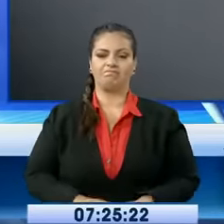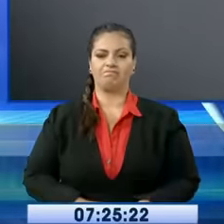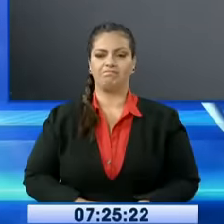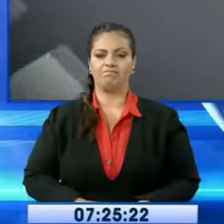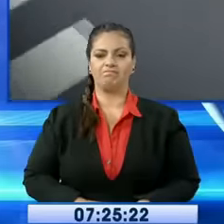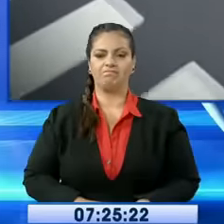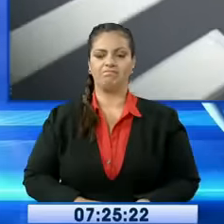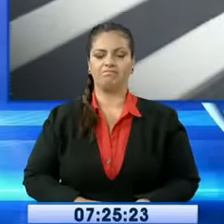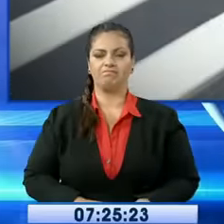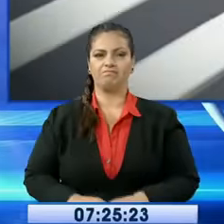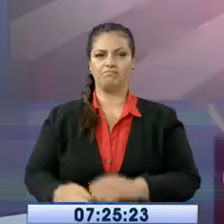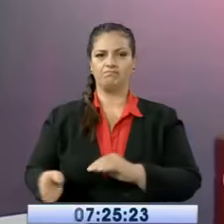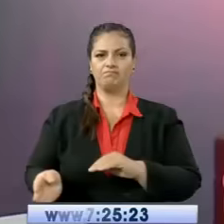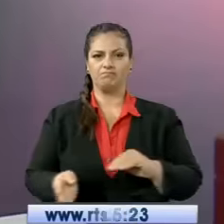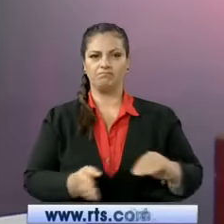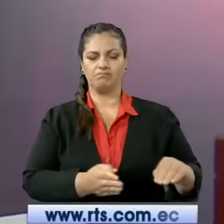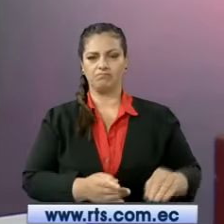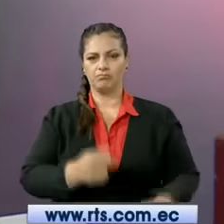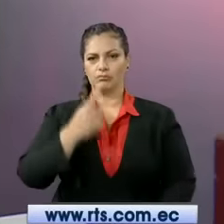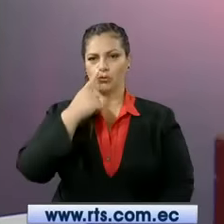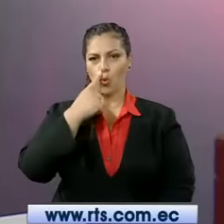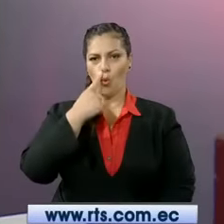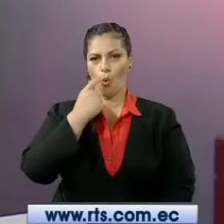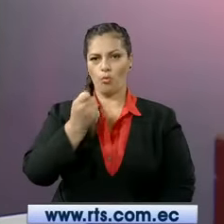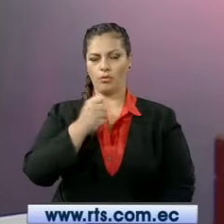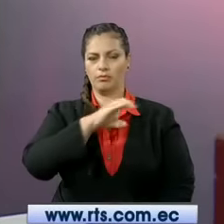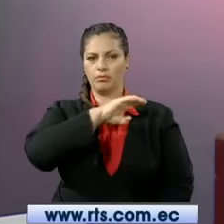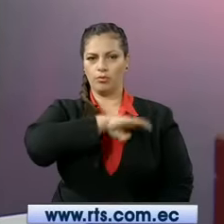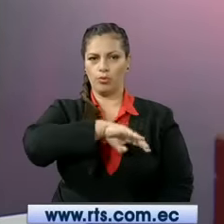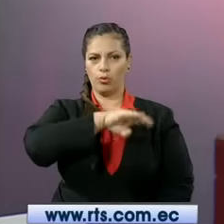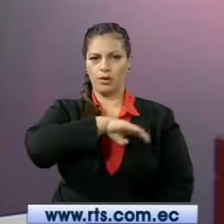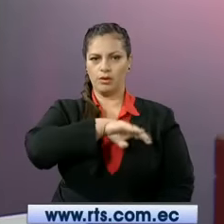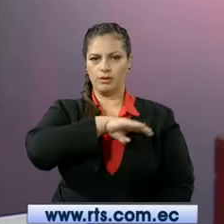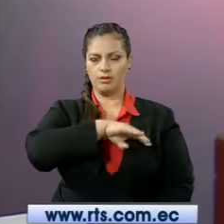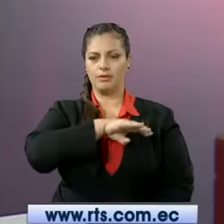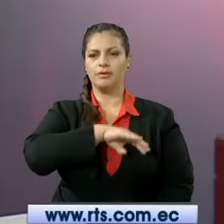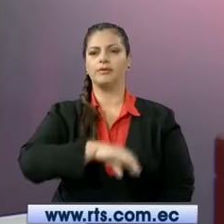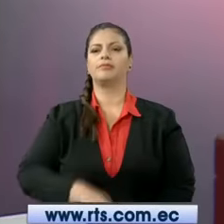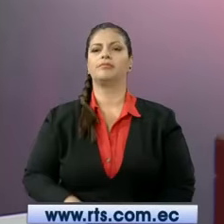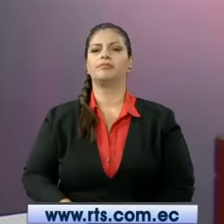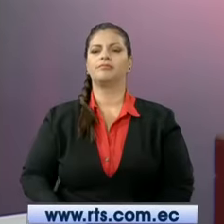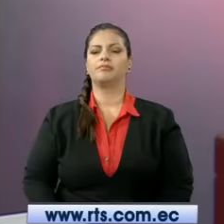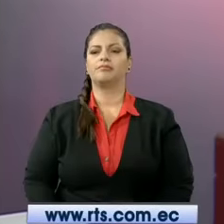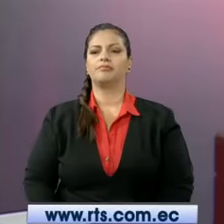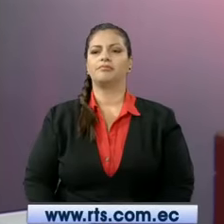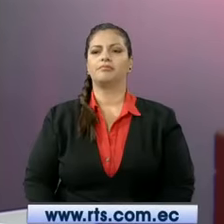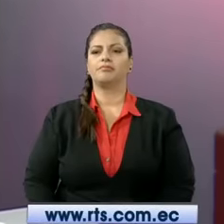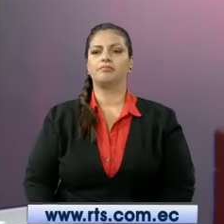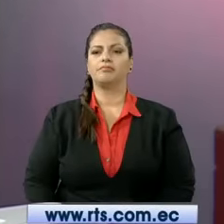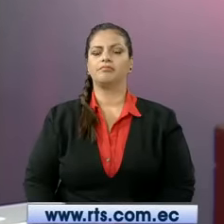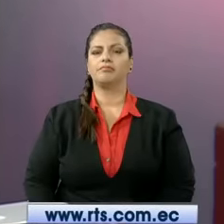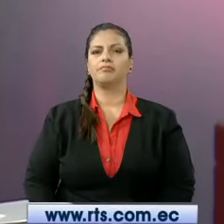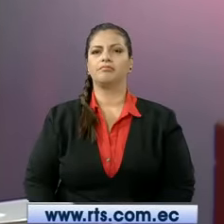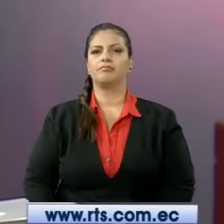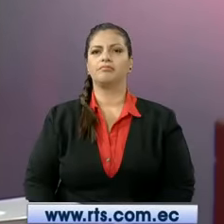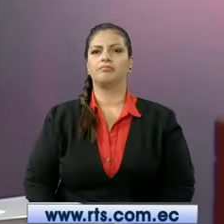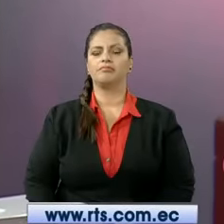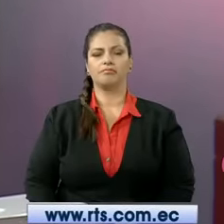tema para contarles que un policía en servicio activo fue víctima de un atentado mientras ingresaba